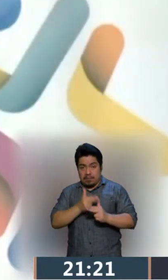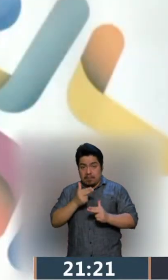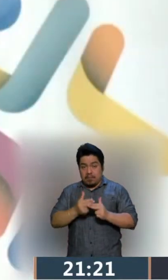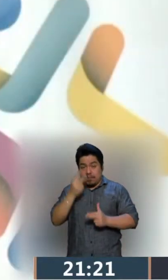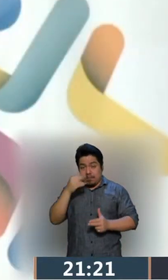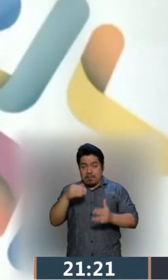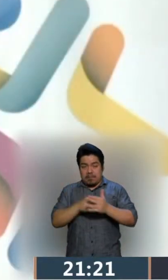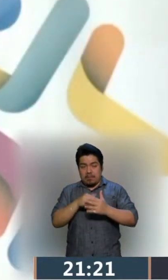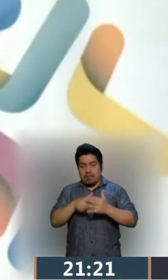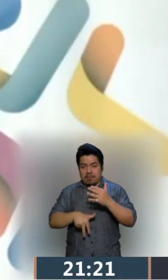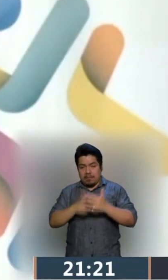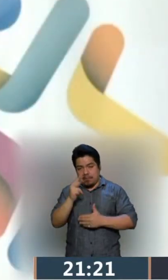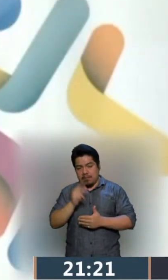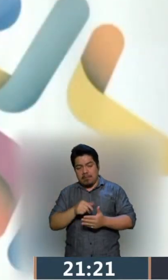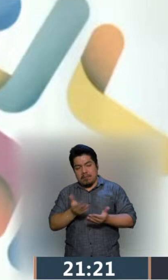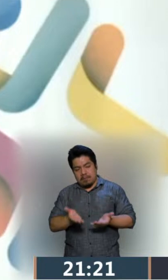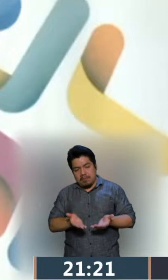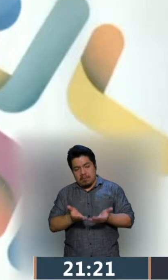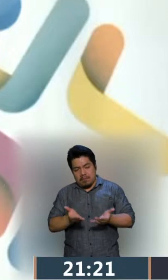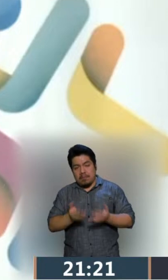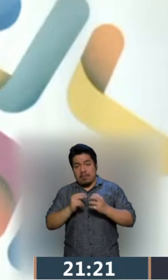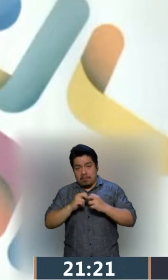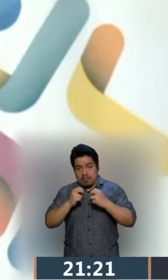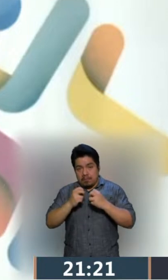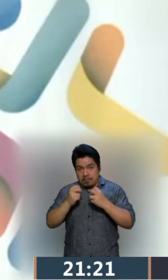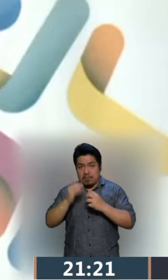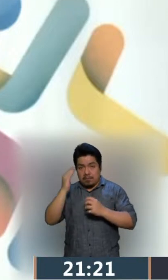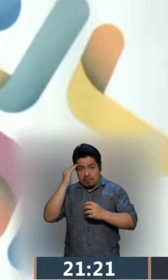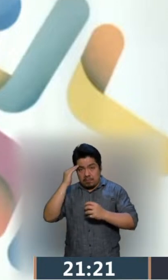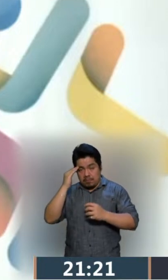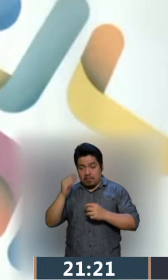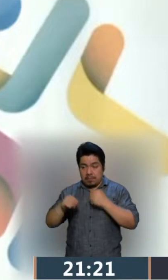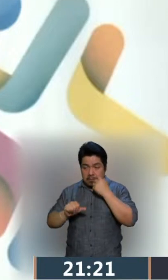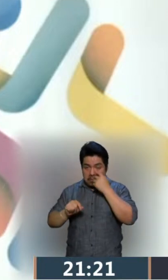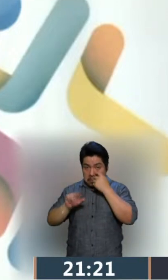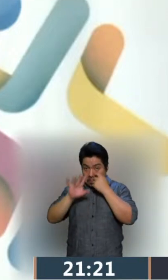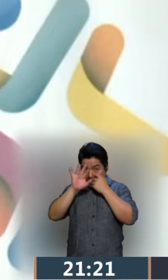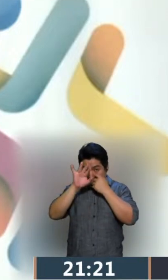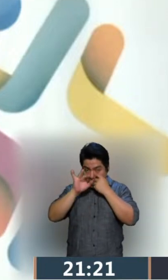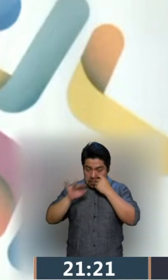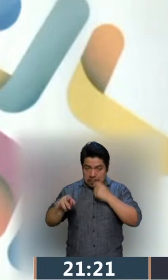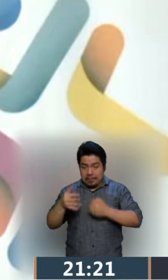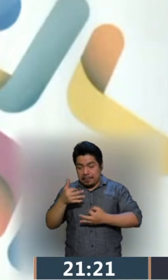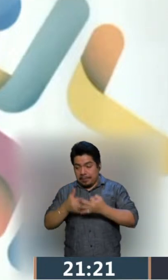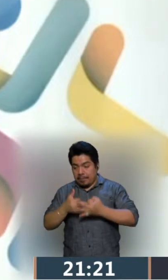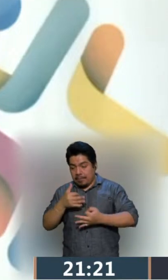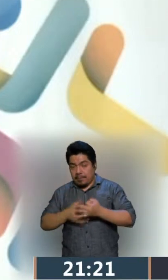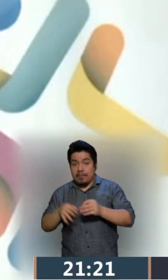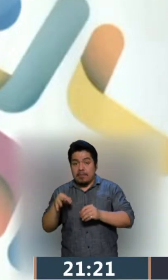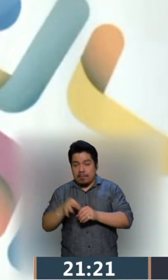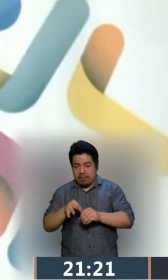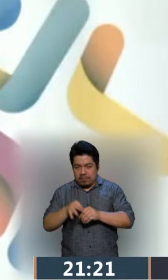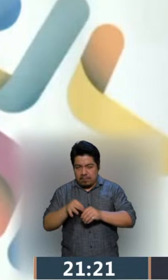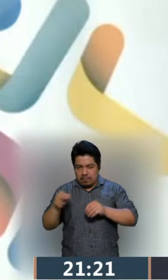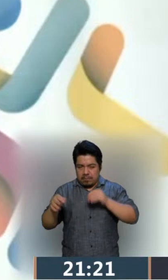Gil Suart lo impulsó para que fuera magistrado en la Sala Regional Monterrey del Tribunal Electoral.